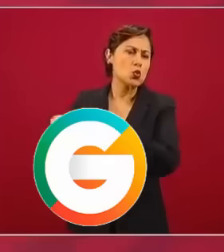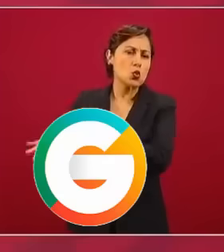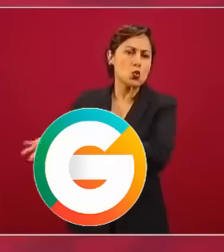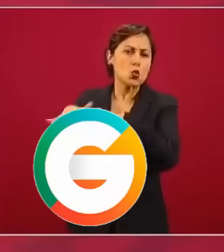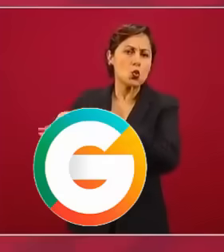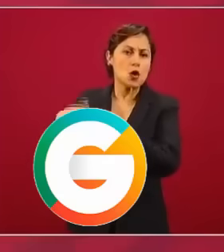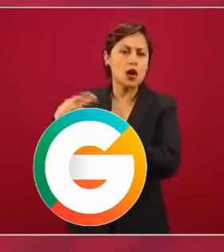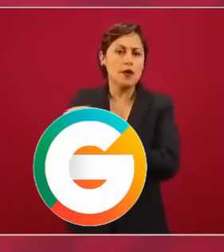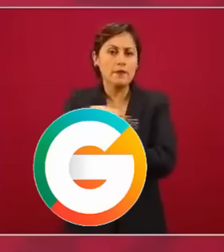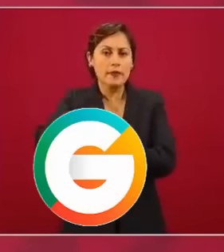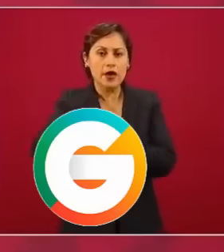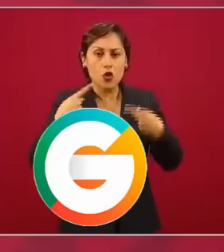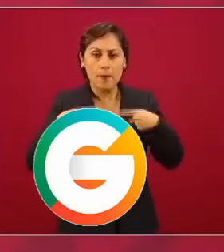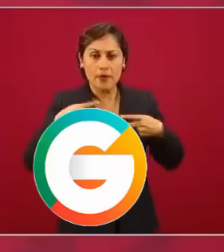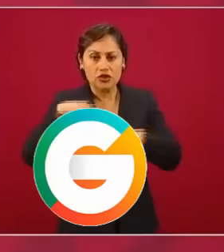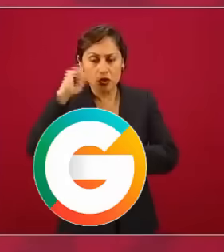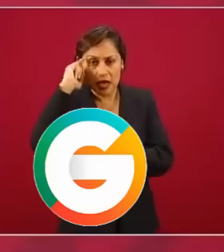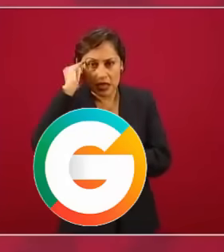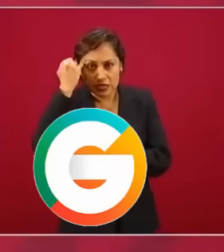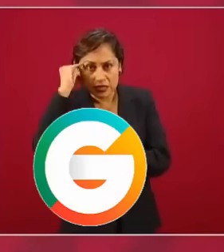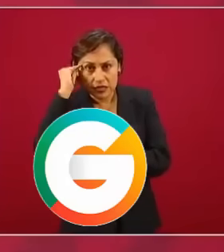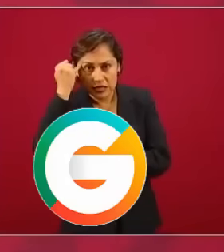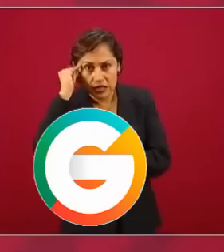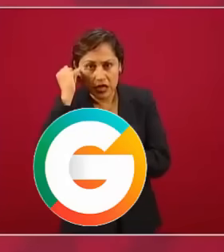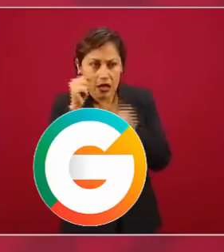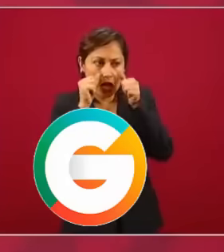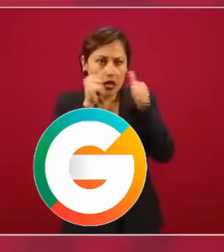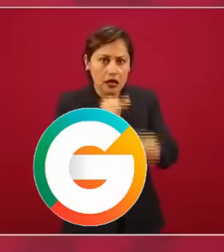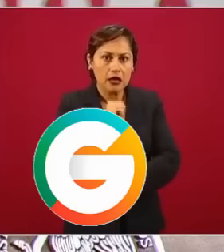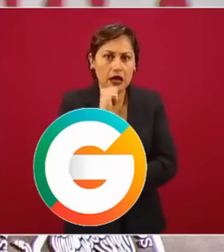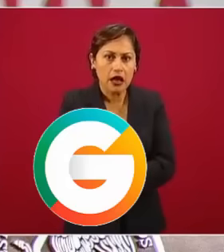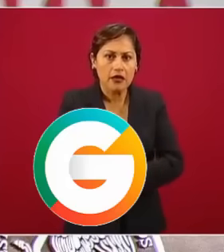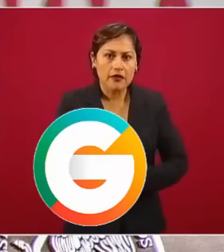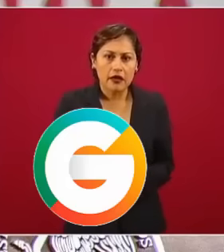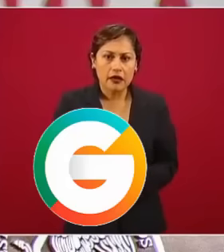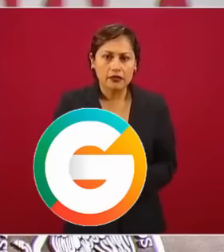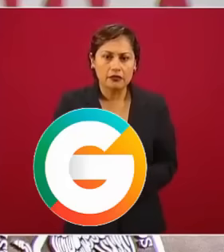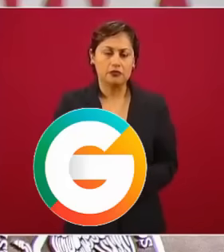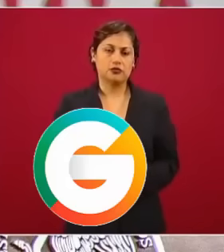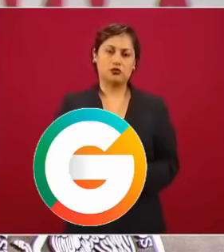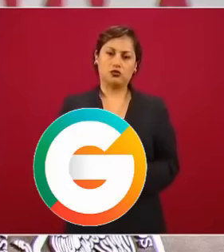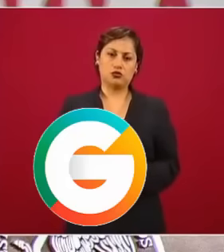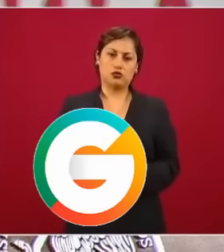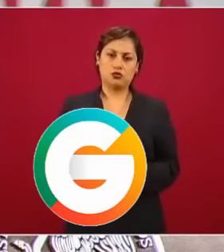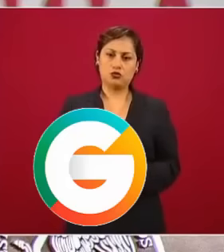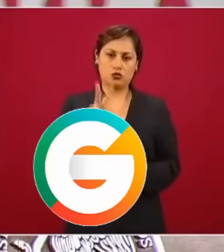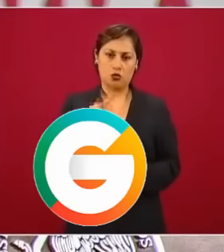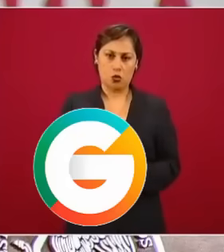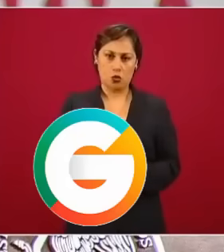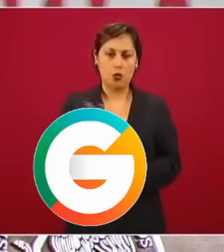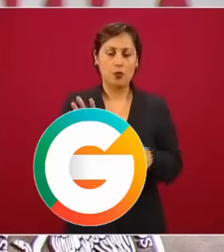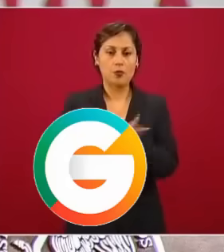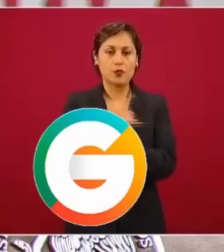Ah, pero eso no es cultura, porque la cultura tiene que ver con lo refinado.